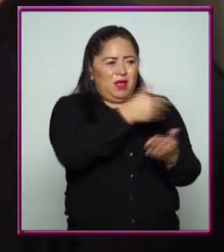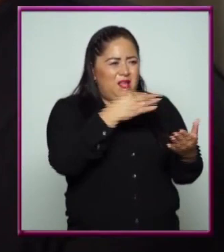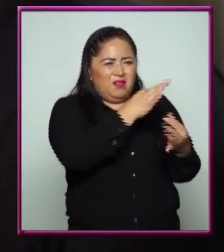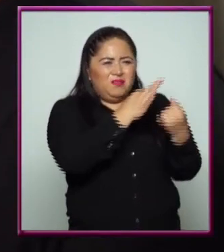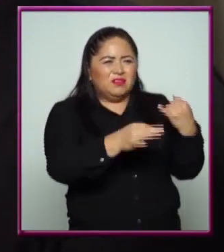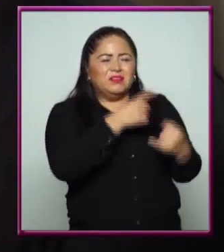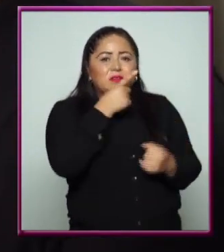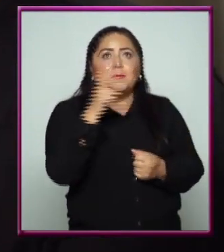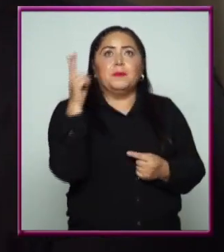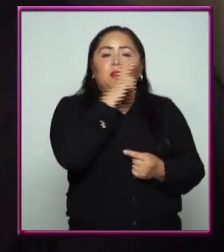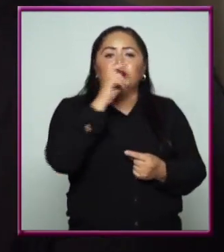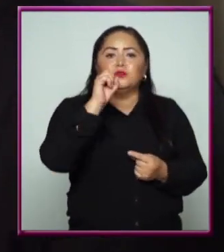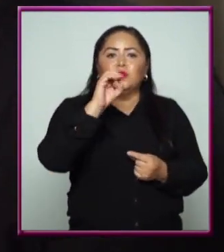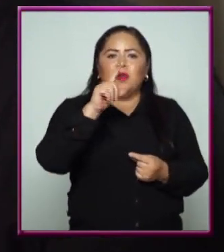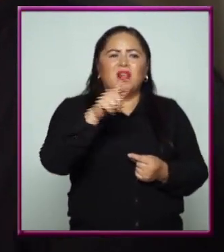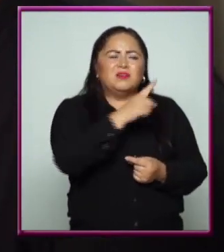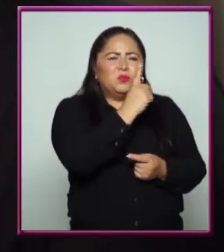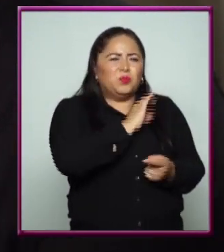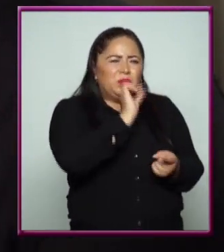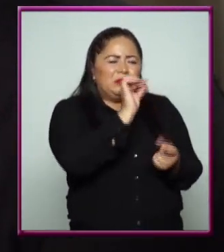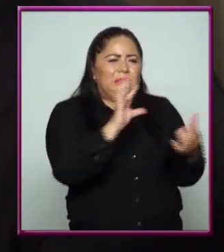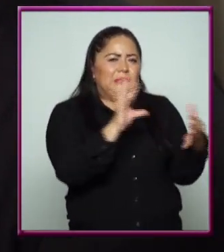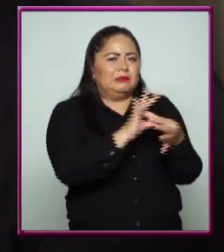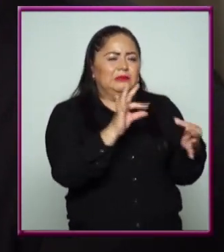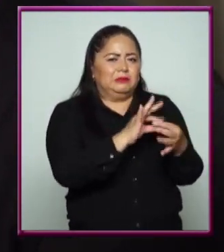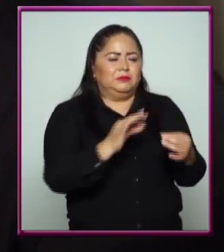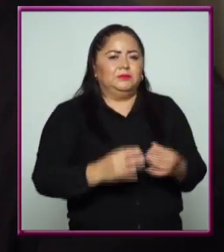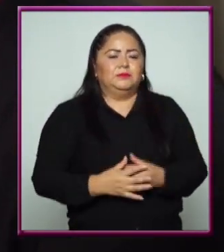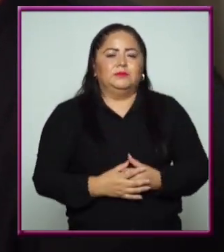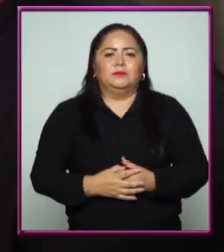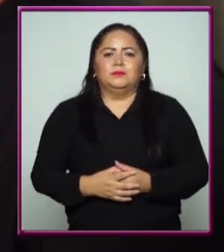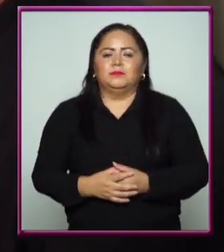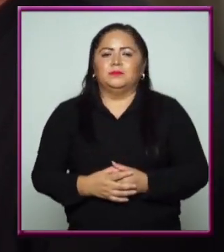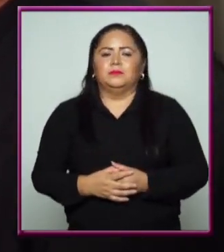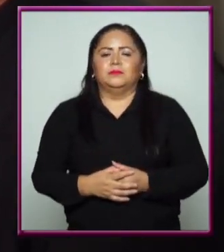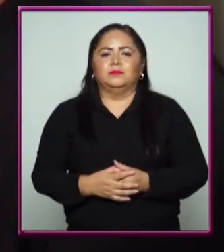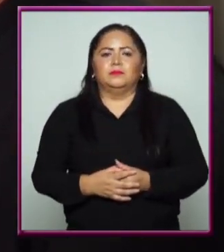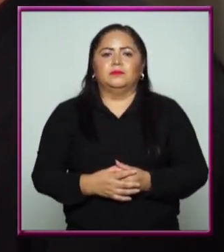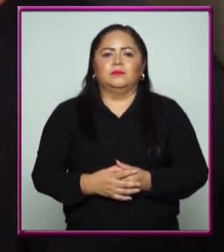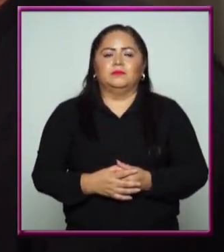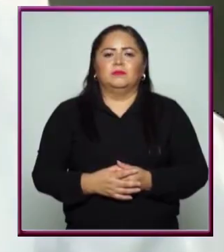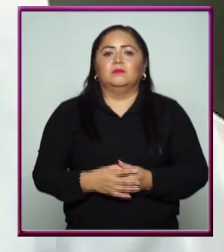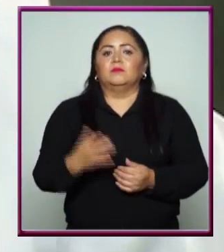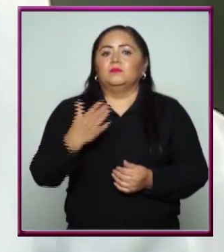menciona los vientos solares. ¿Qué nos podría contar acerca de eso? Bueno,